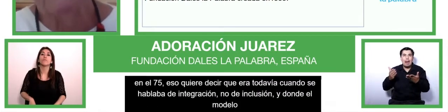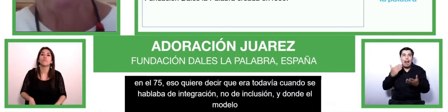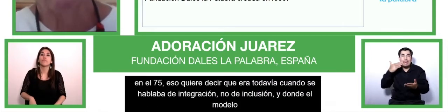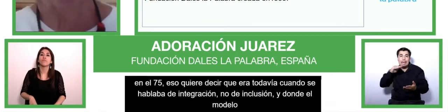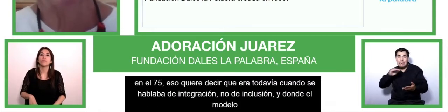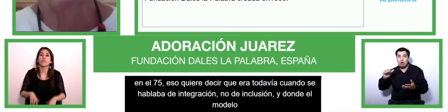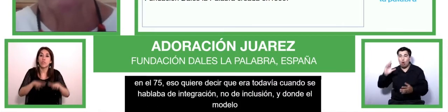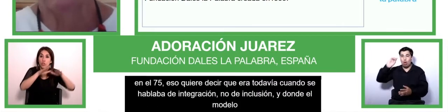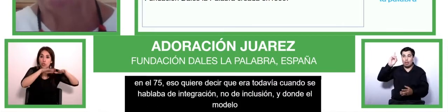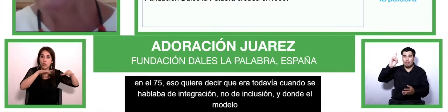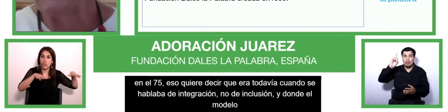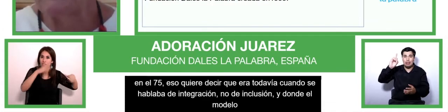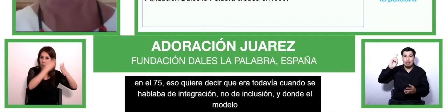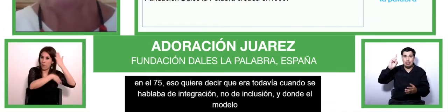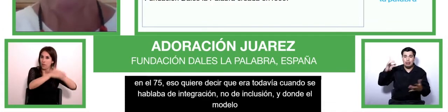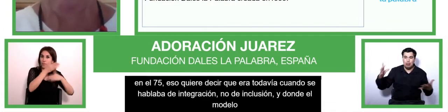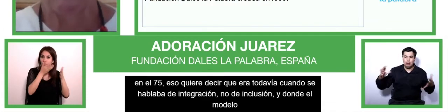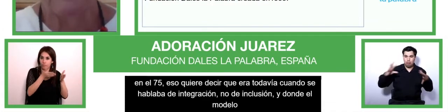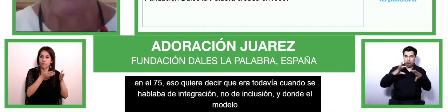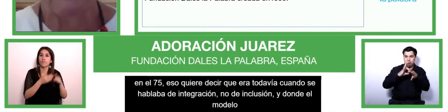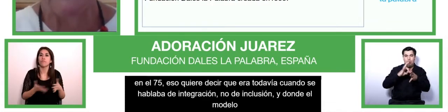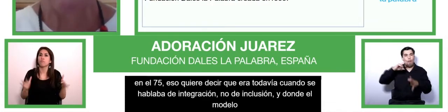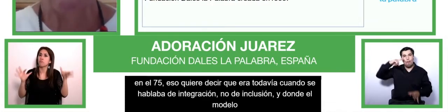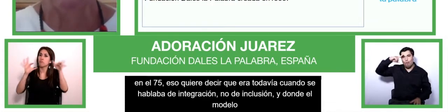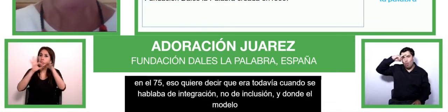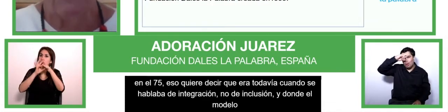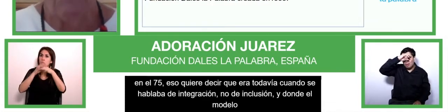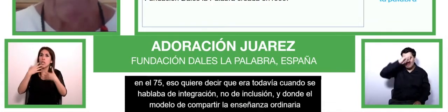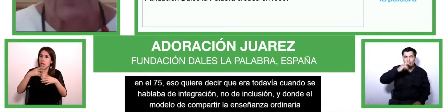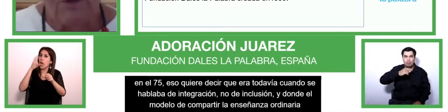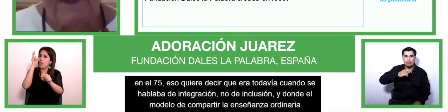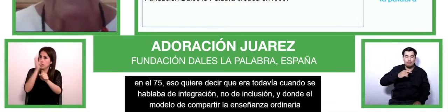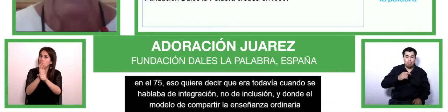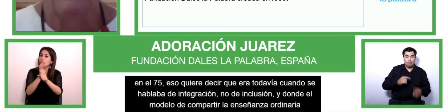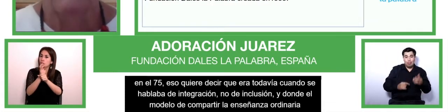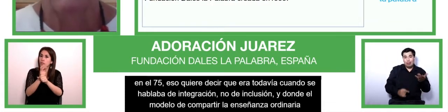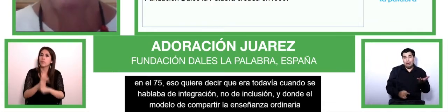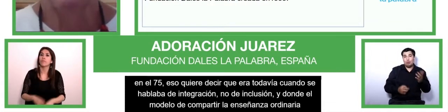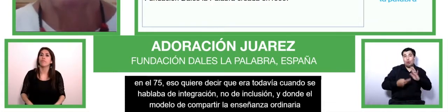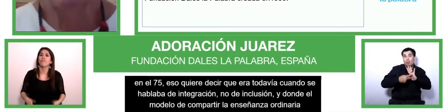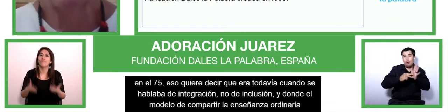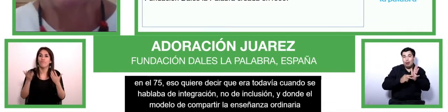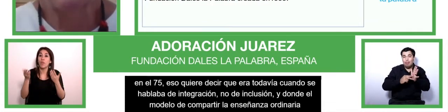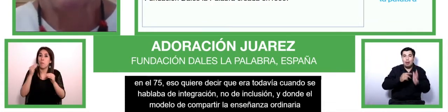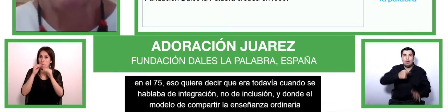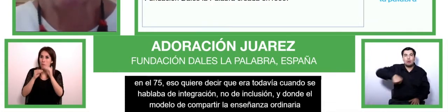pesar de eso, pues estábamos seguros que la inclusión era un paso más y